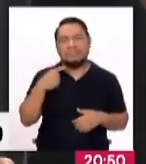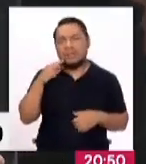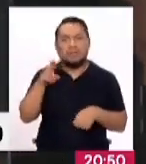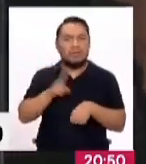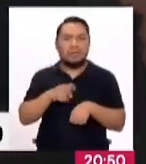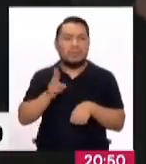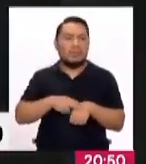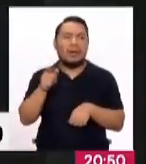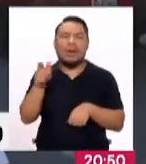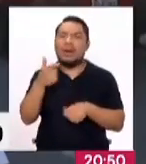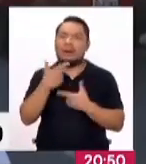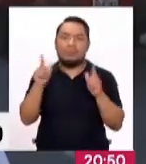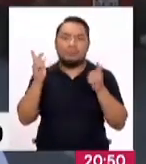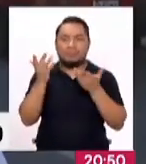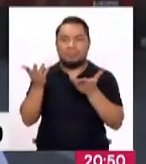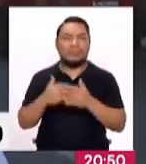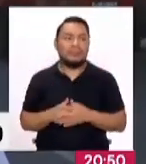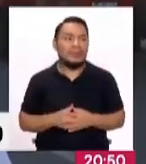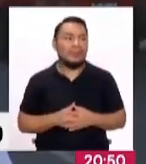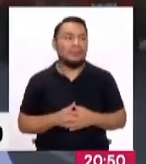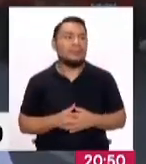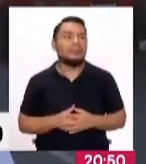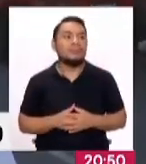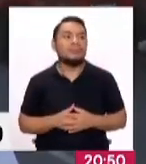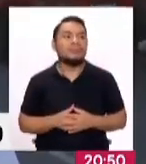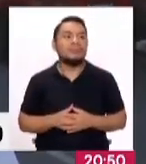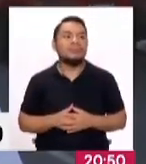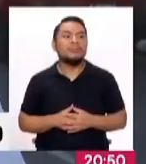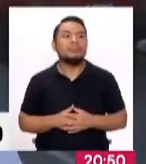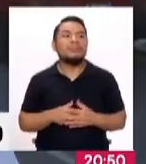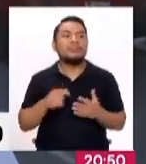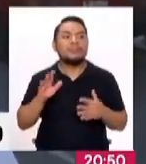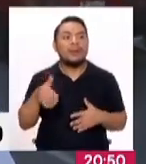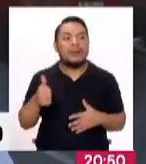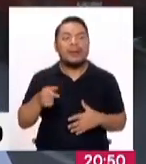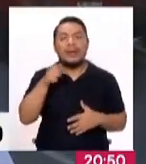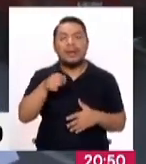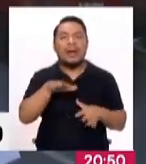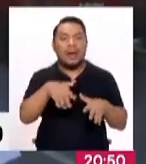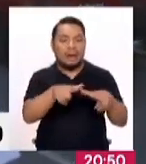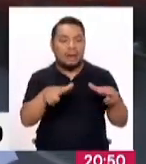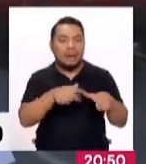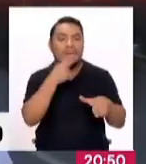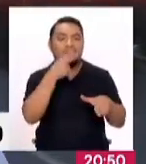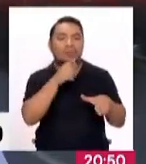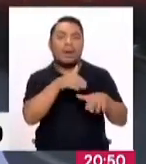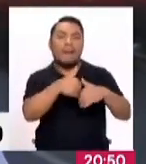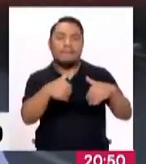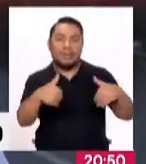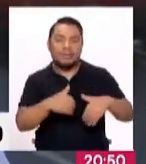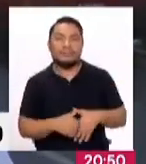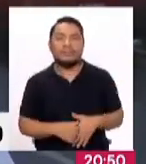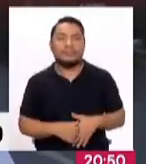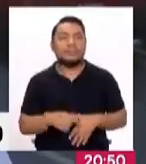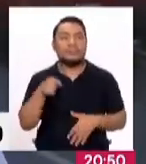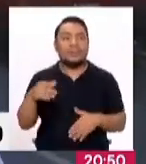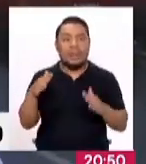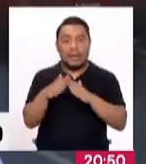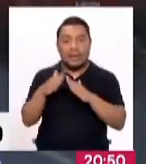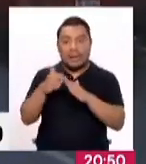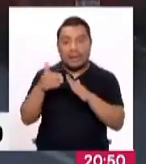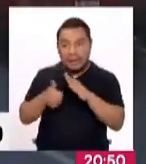uno es libre de hacer lo que desee, ¿no? Tendrá que buscar en otro lugar para fumar. Pero como está en su domicilio, entonces hay